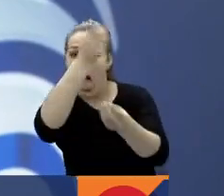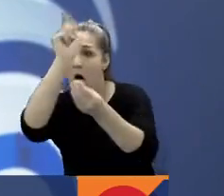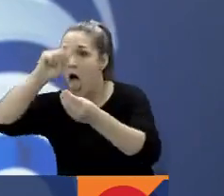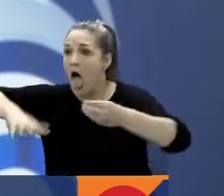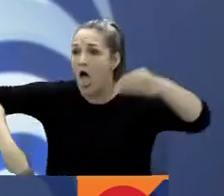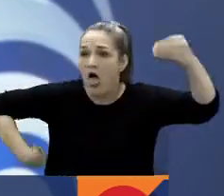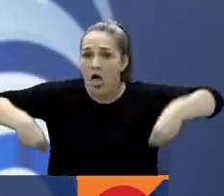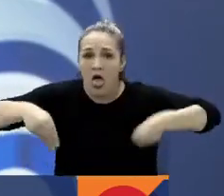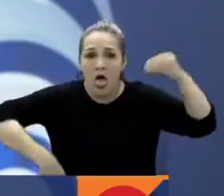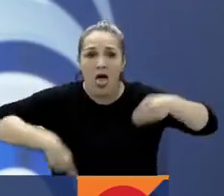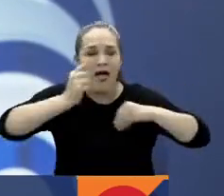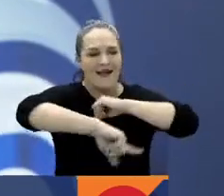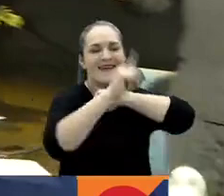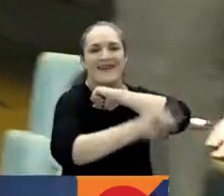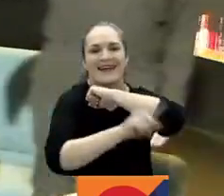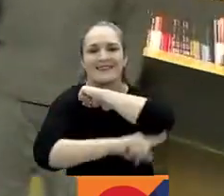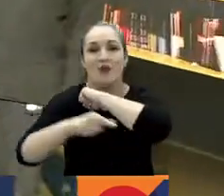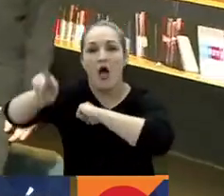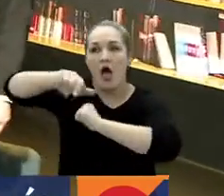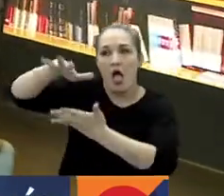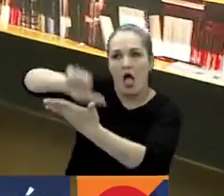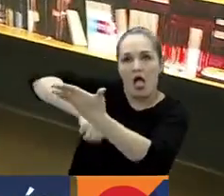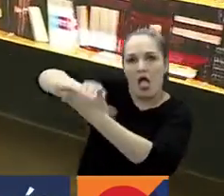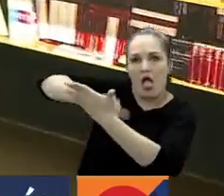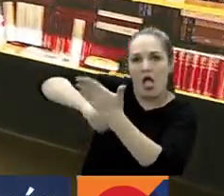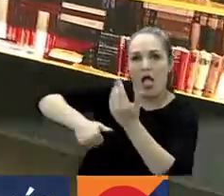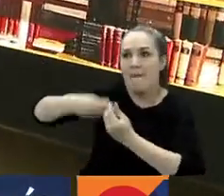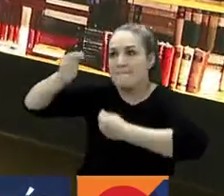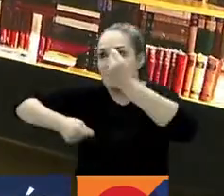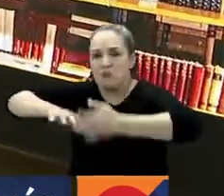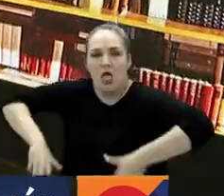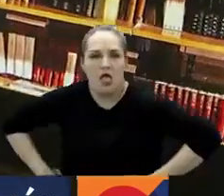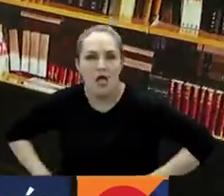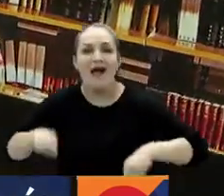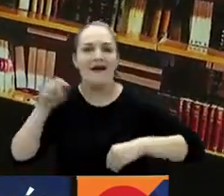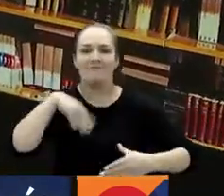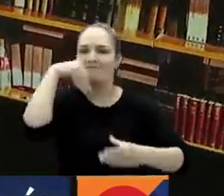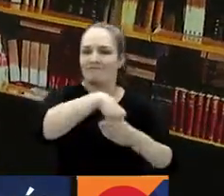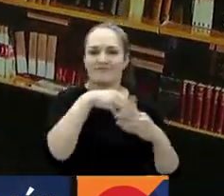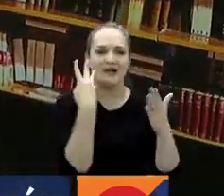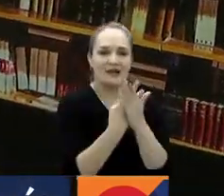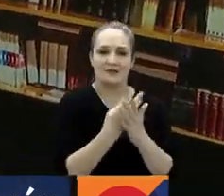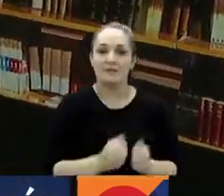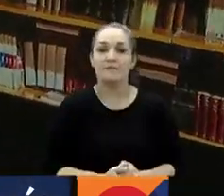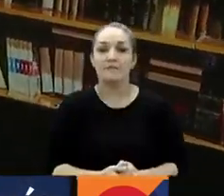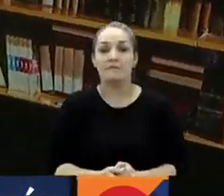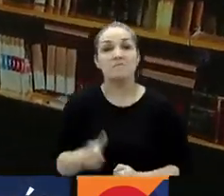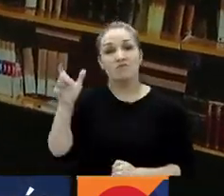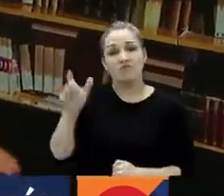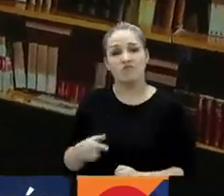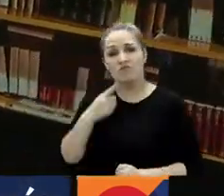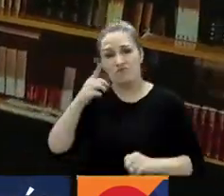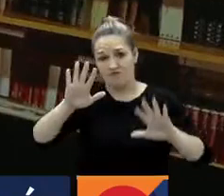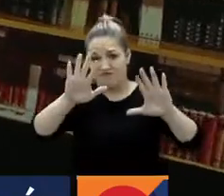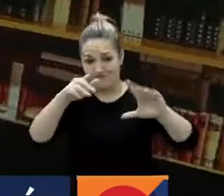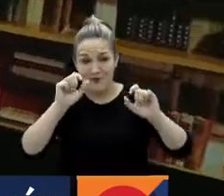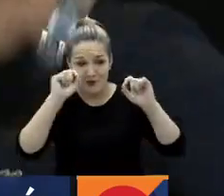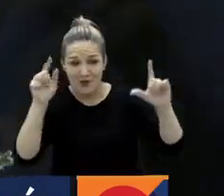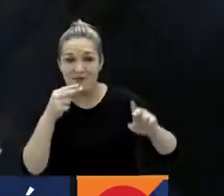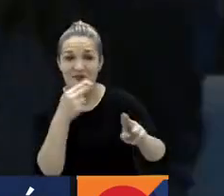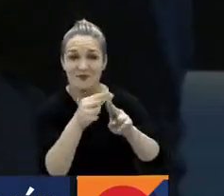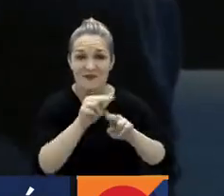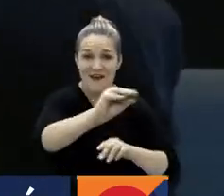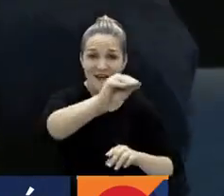robado parte del presupuesto nacional, meterlos a la cárcel. Muy convencido, el ingeniero dice que dará sorpresas en las